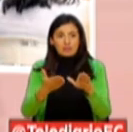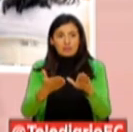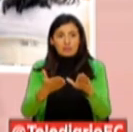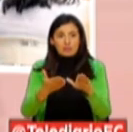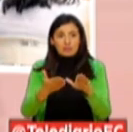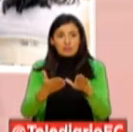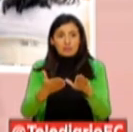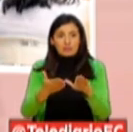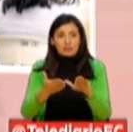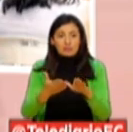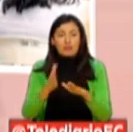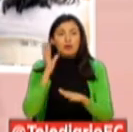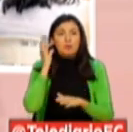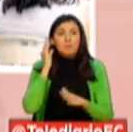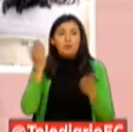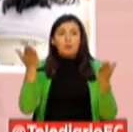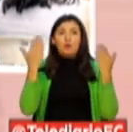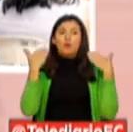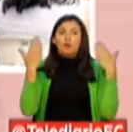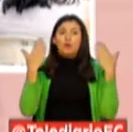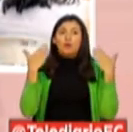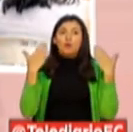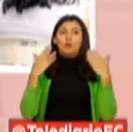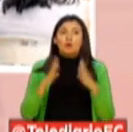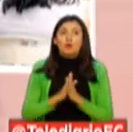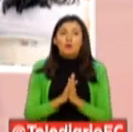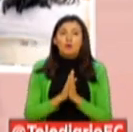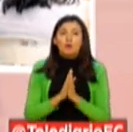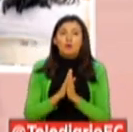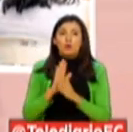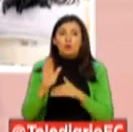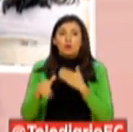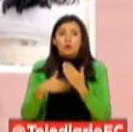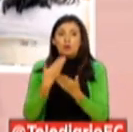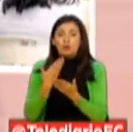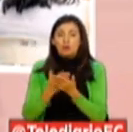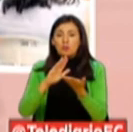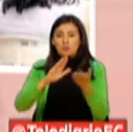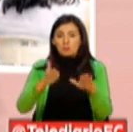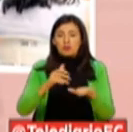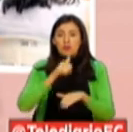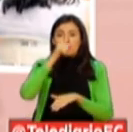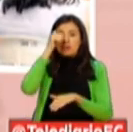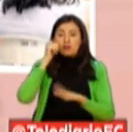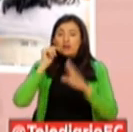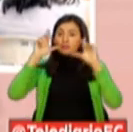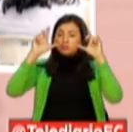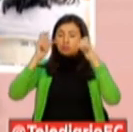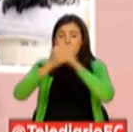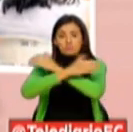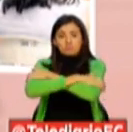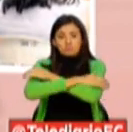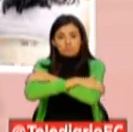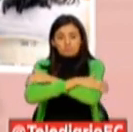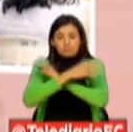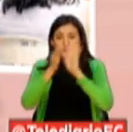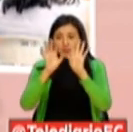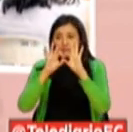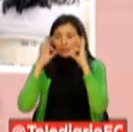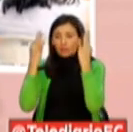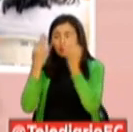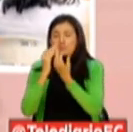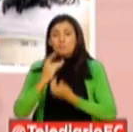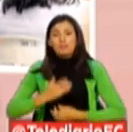de la cárcel de mujeres de Guayaquil, acaecido el día de ayer. Hay una foto que señala y que nos muestra